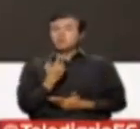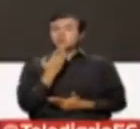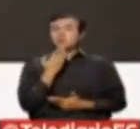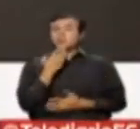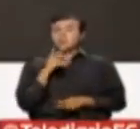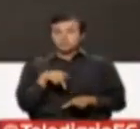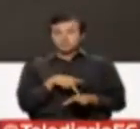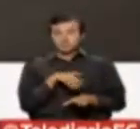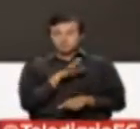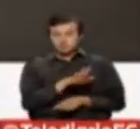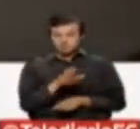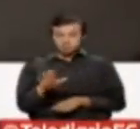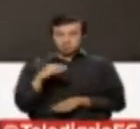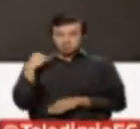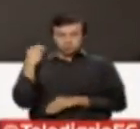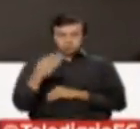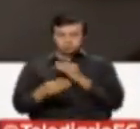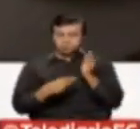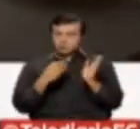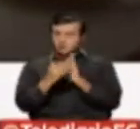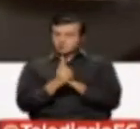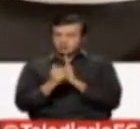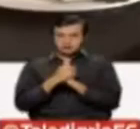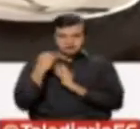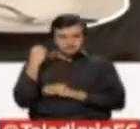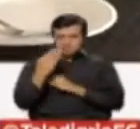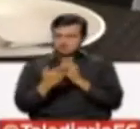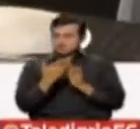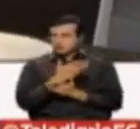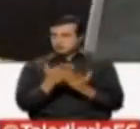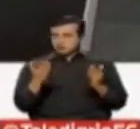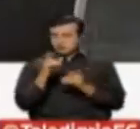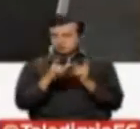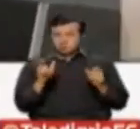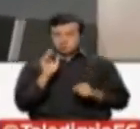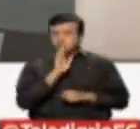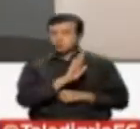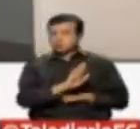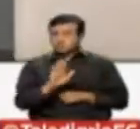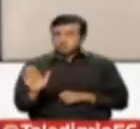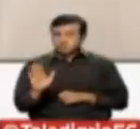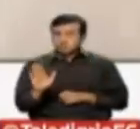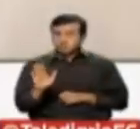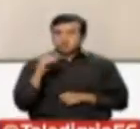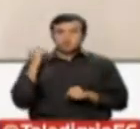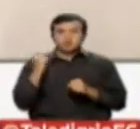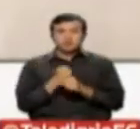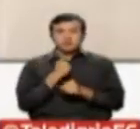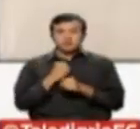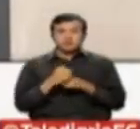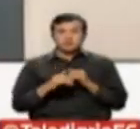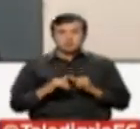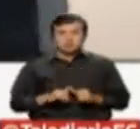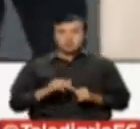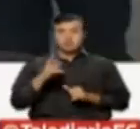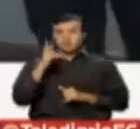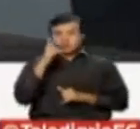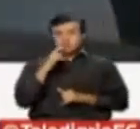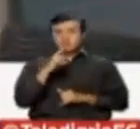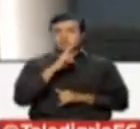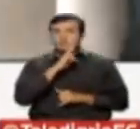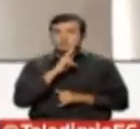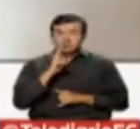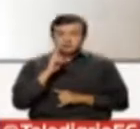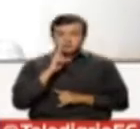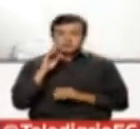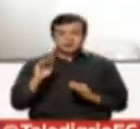profesional es entregarles las destrezas las competencias para que ellos puedan trabajar posteriormente en hoteles en restaurantes